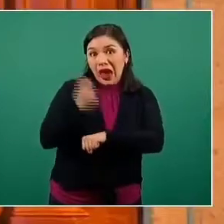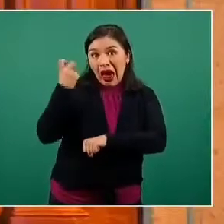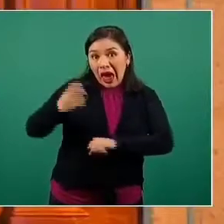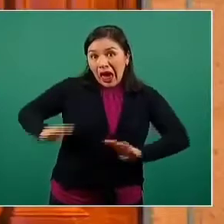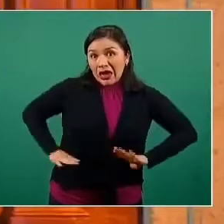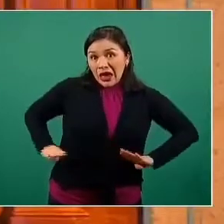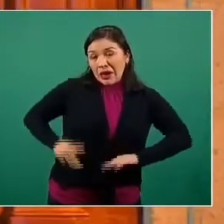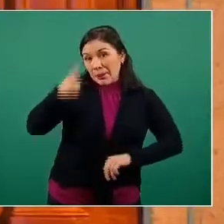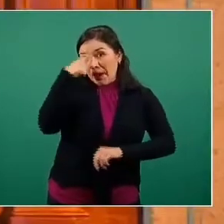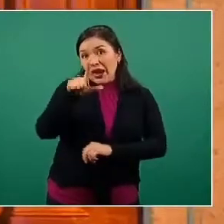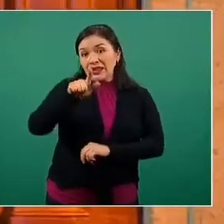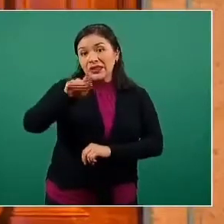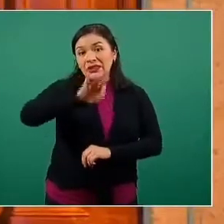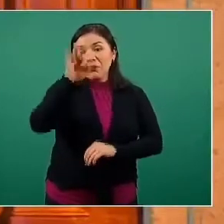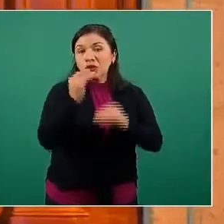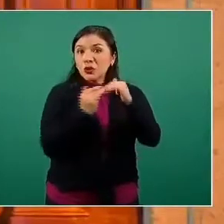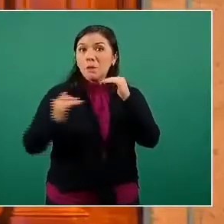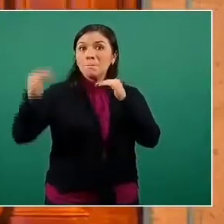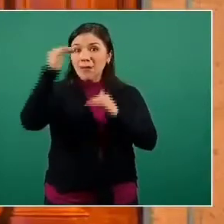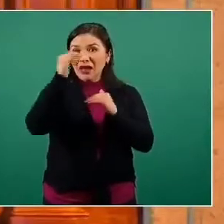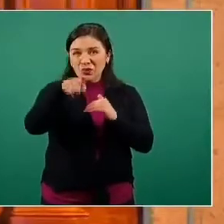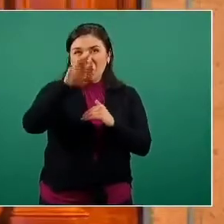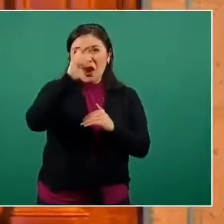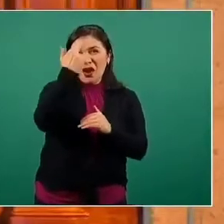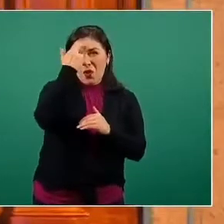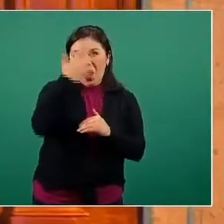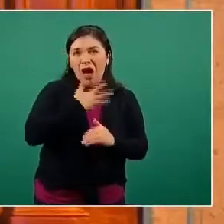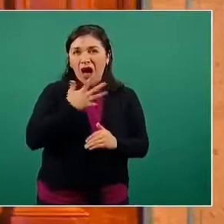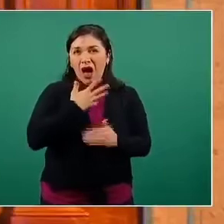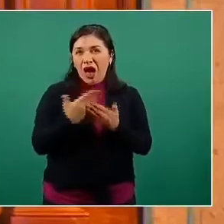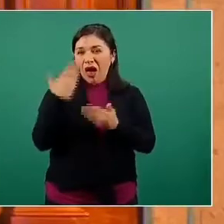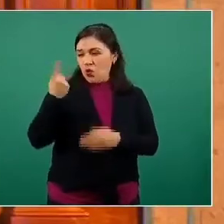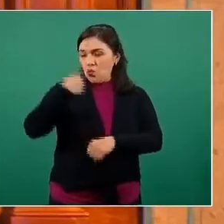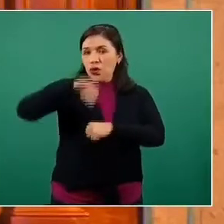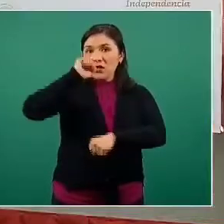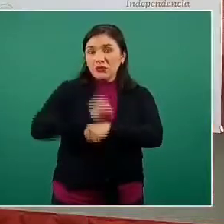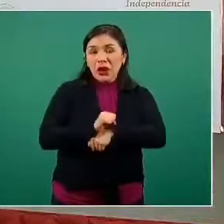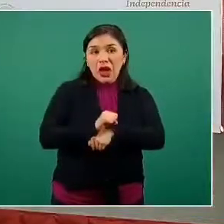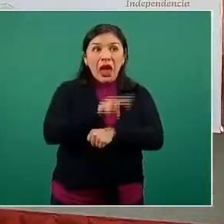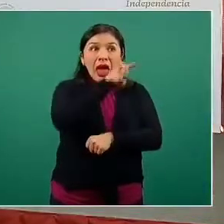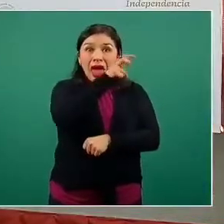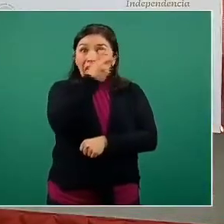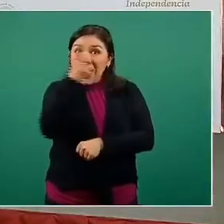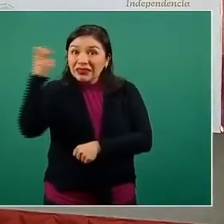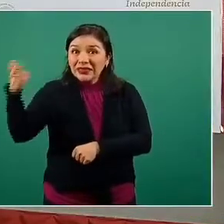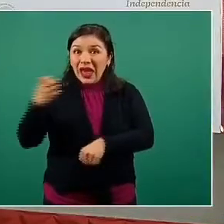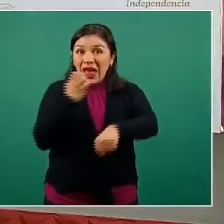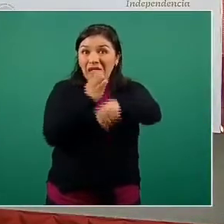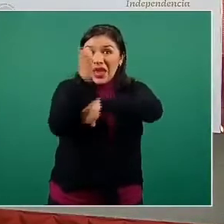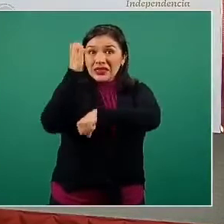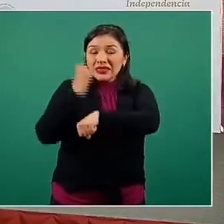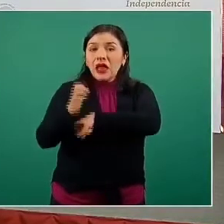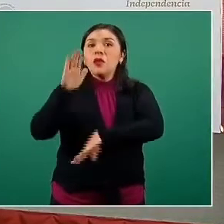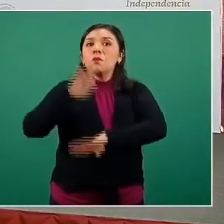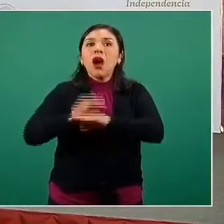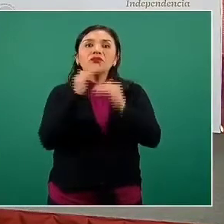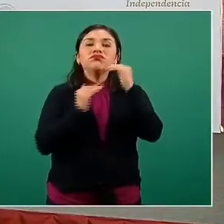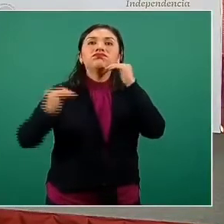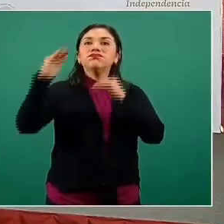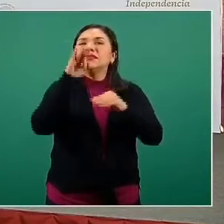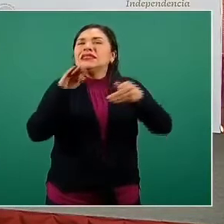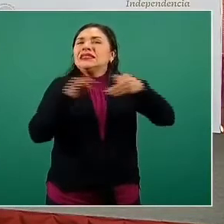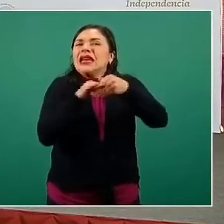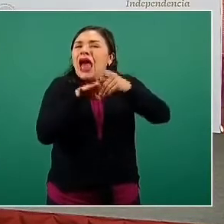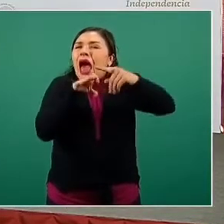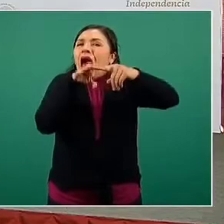es decir, para los de más de 70% de ocupación, estas entidades estaban prácticamente bordeando el